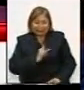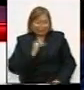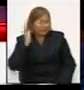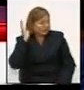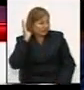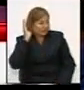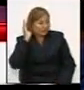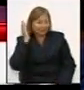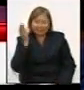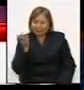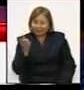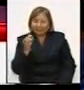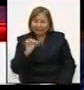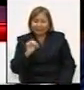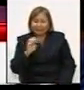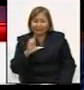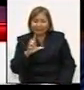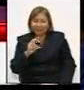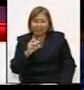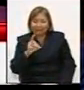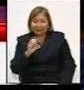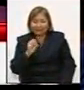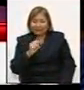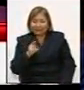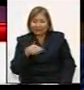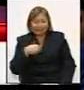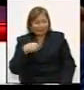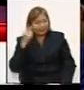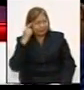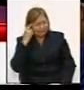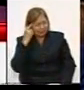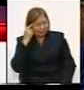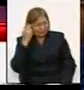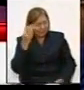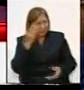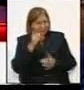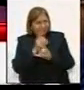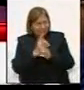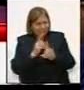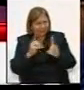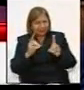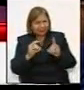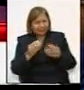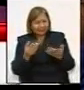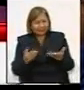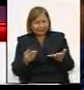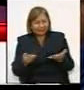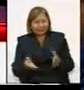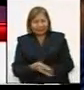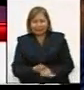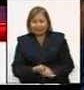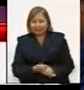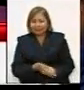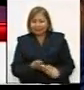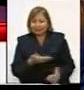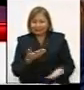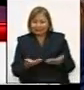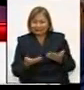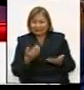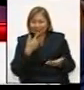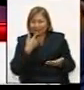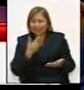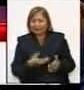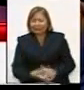escuchando al señor Meléndez, estoy pensando en cómo mueren las democracias, en el famoso libro de Ziblatt y Levinsky,